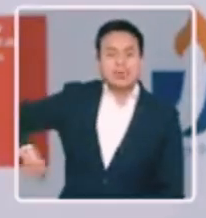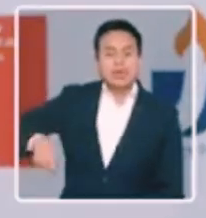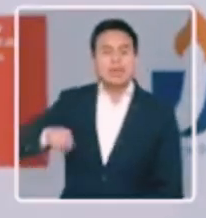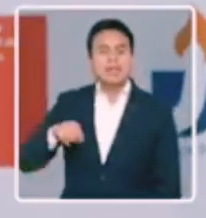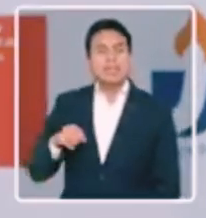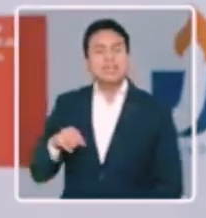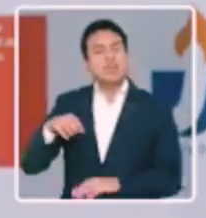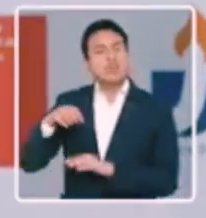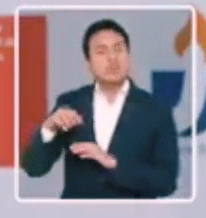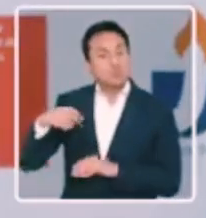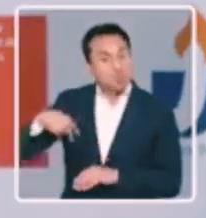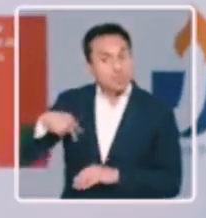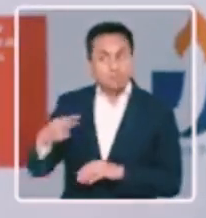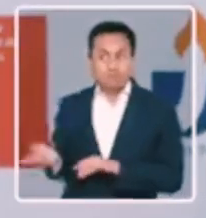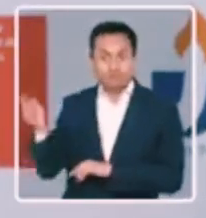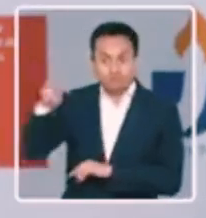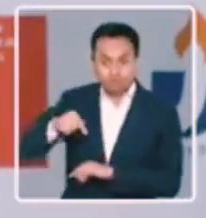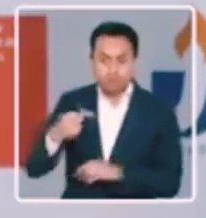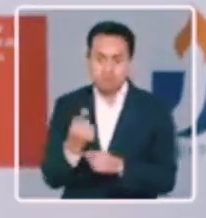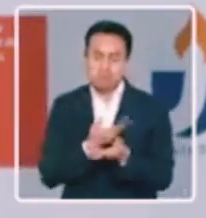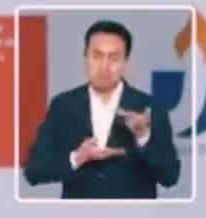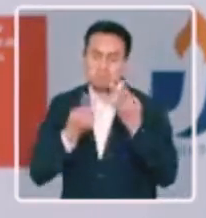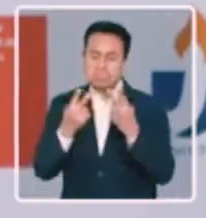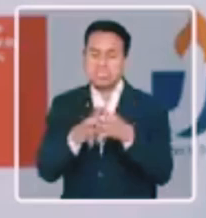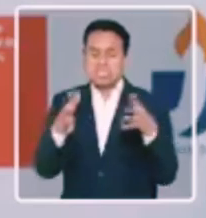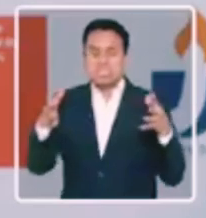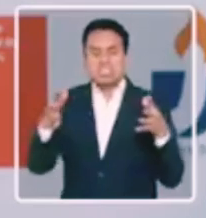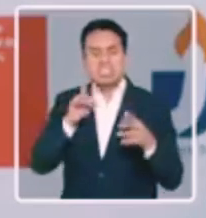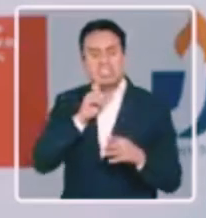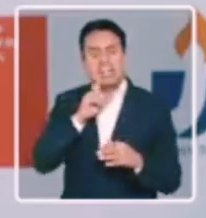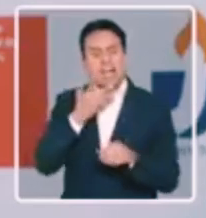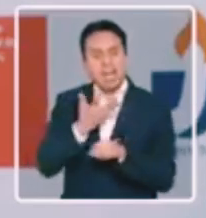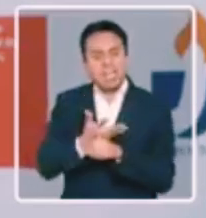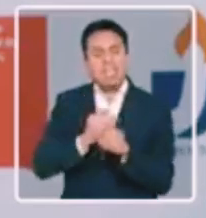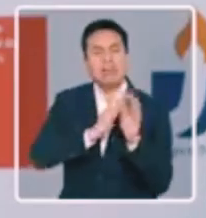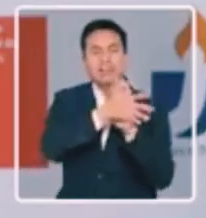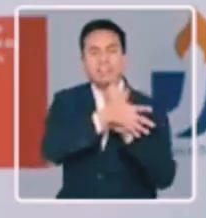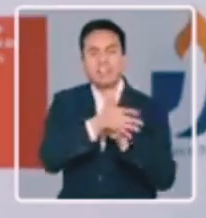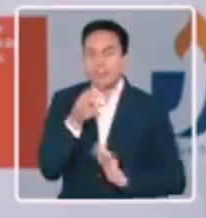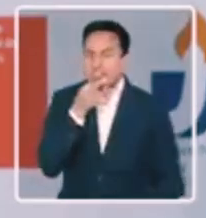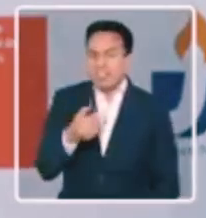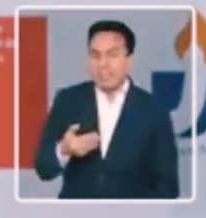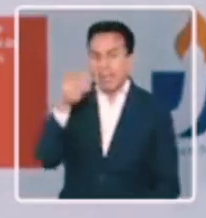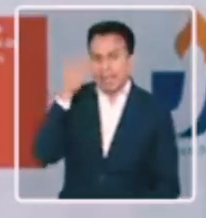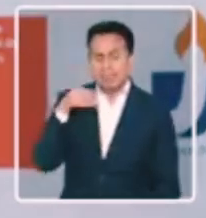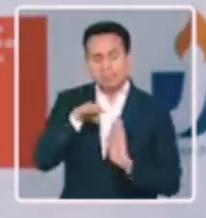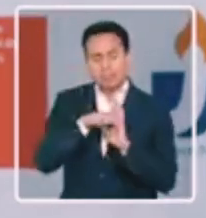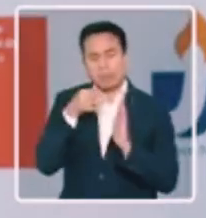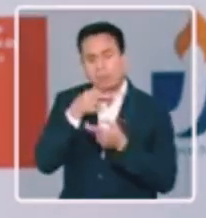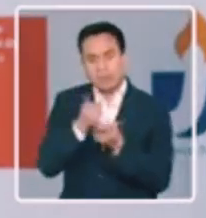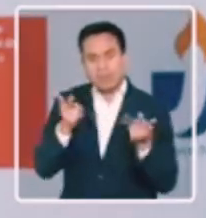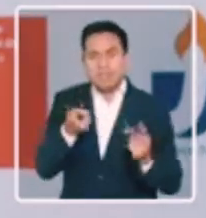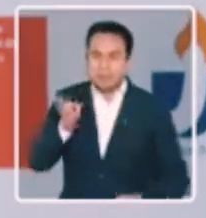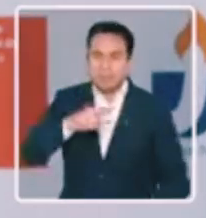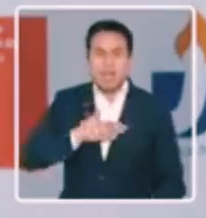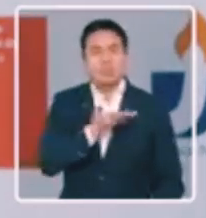la región del ñuble pero poder conversar y poder ver La tremenda riqueza de la araucanía esto yo lo he dicho en otras pautas que hemos tenido pero se